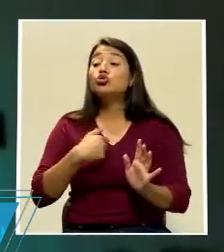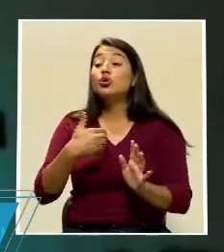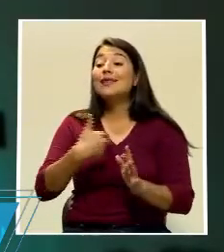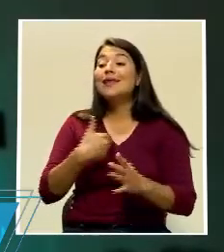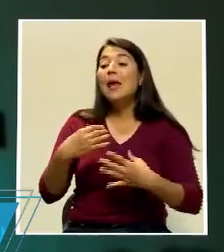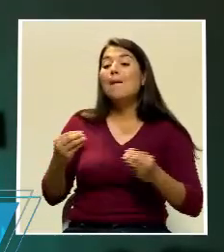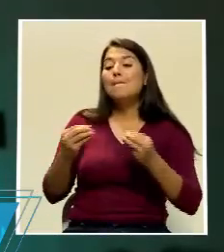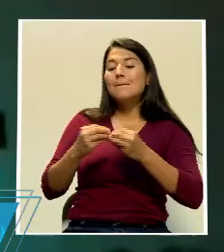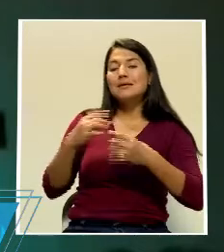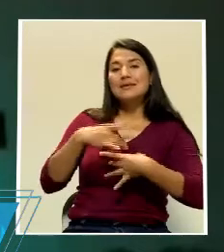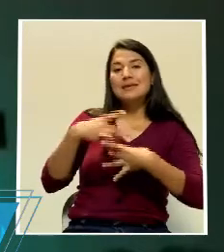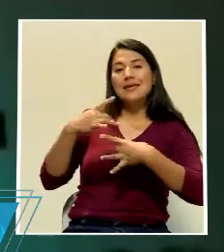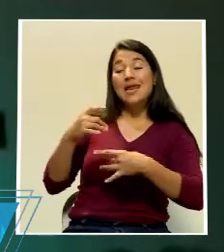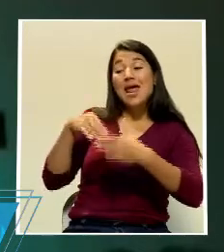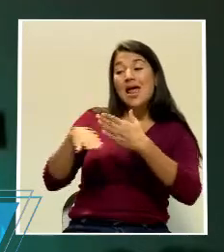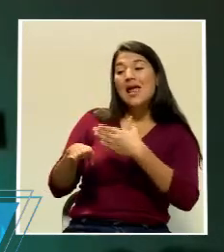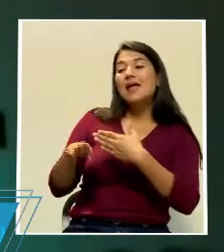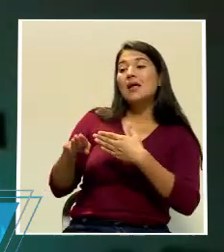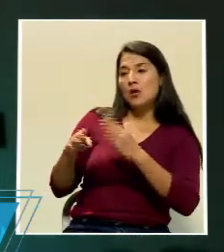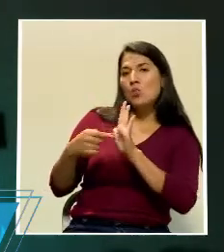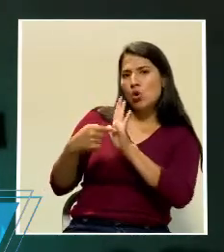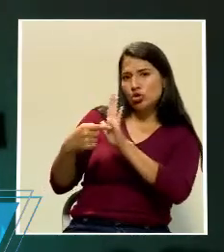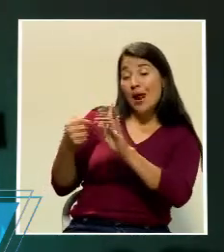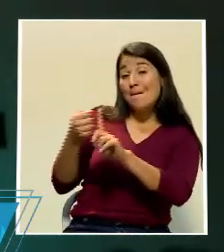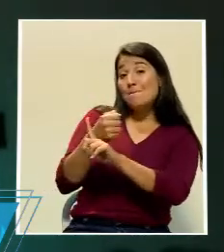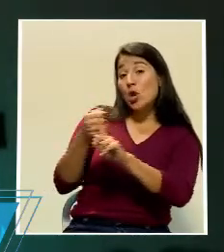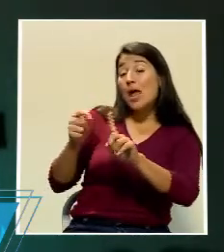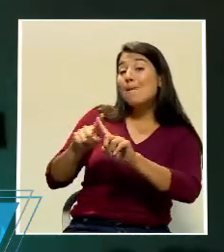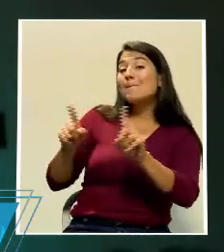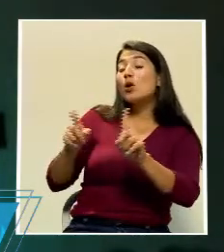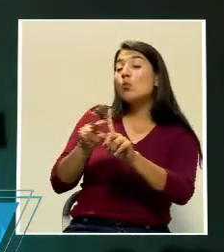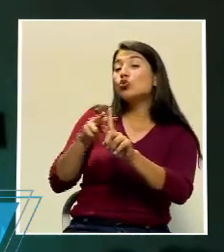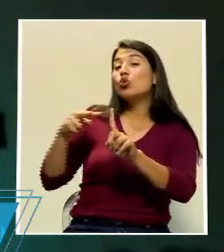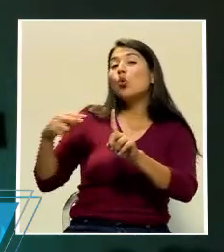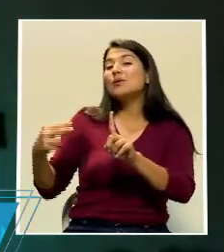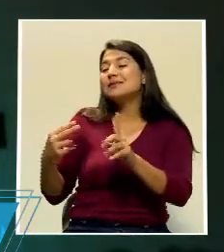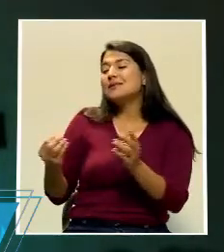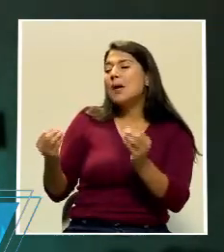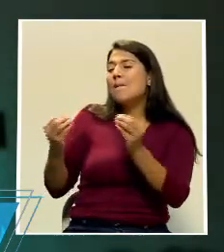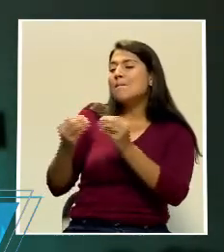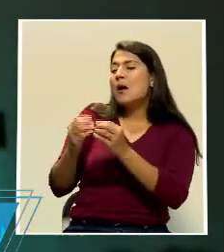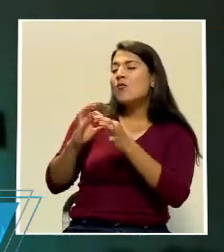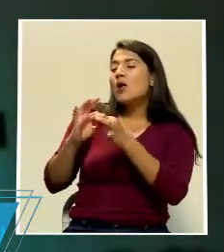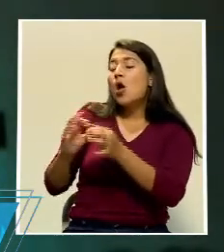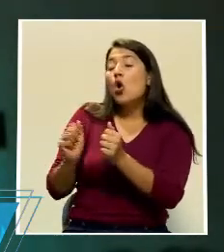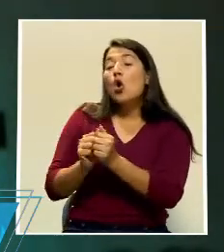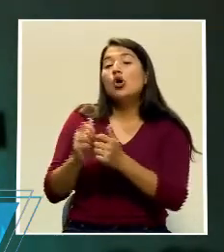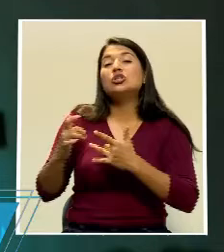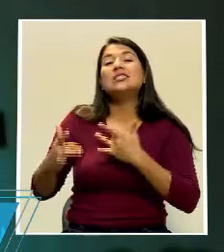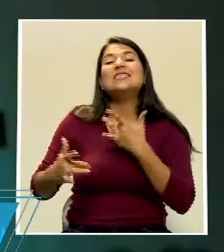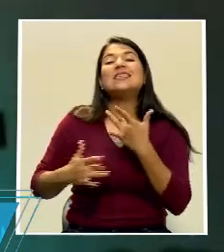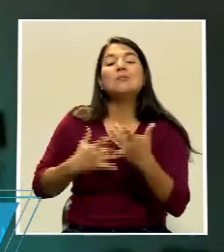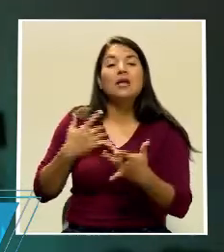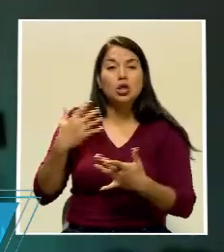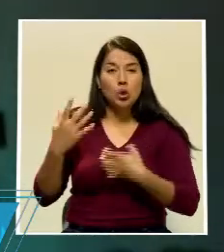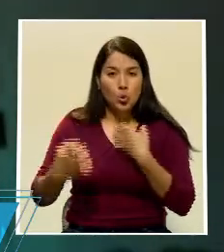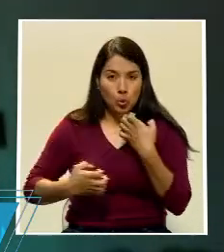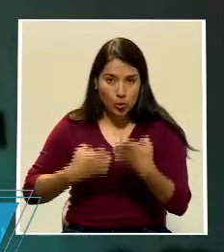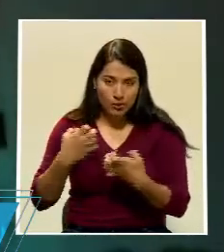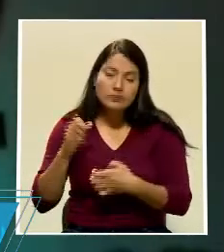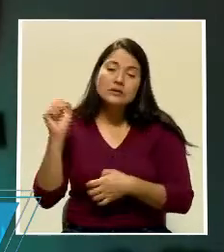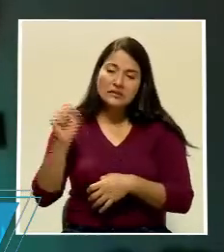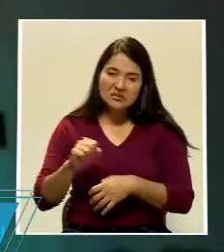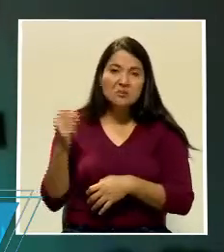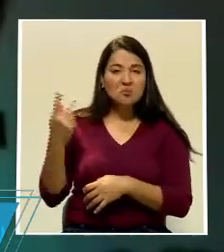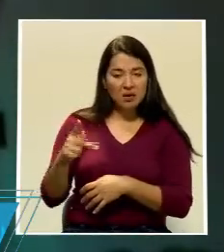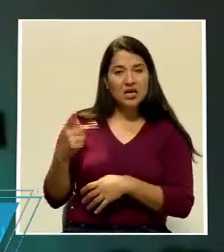más trabajar la violencia desde un punto de vista emocional, un sentimiento. Entonces, sí era peligroso.